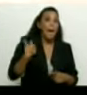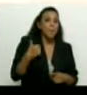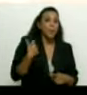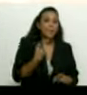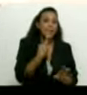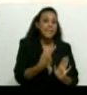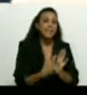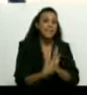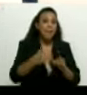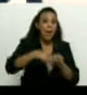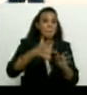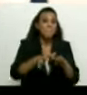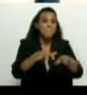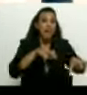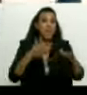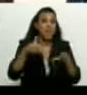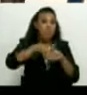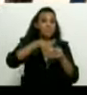bueno,